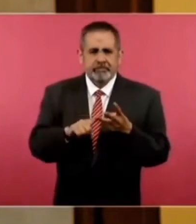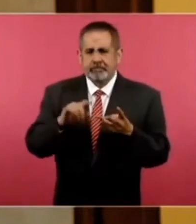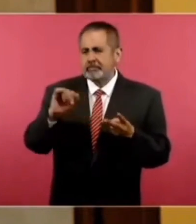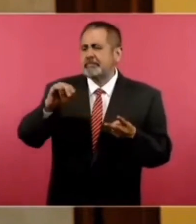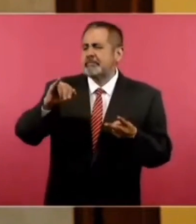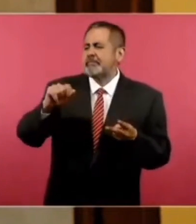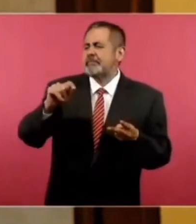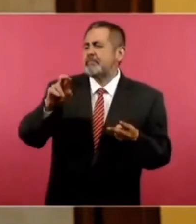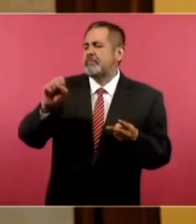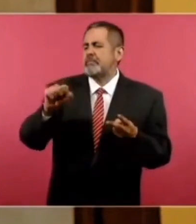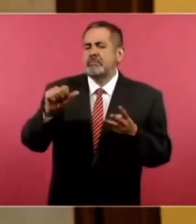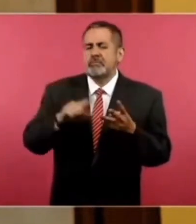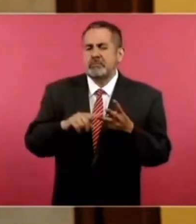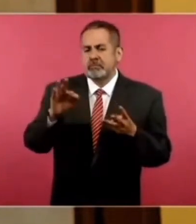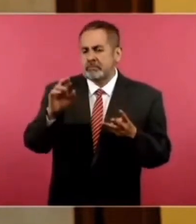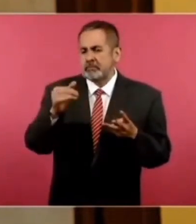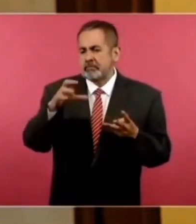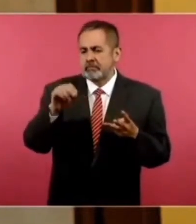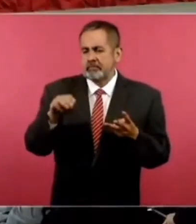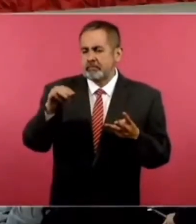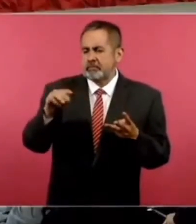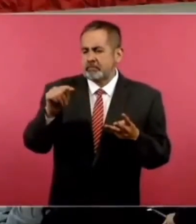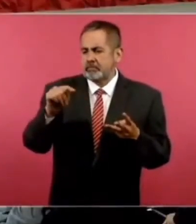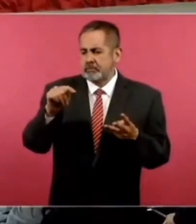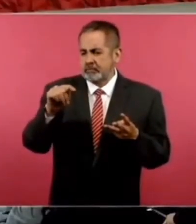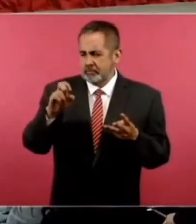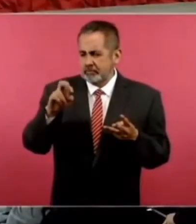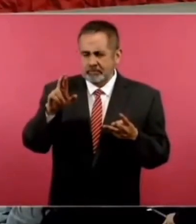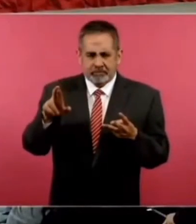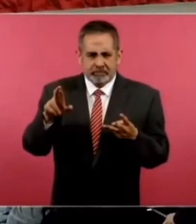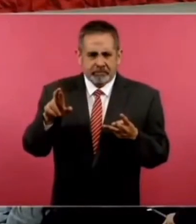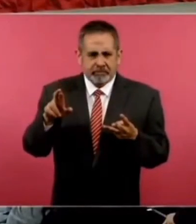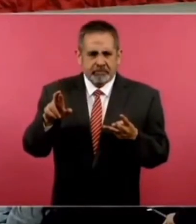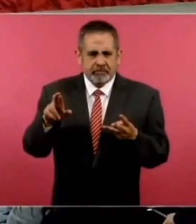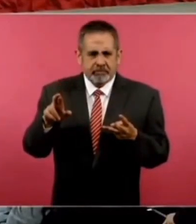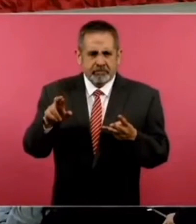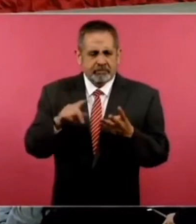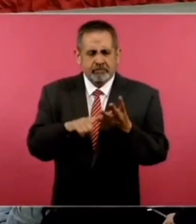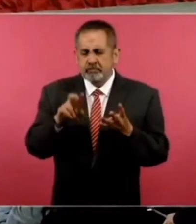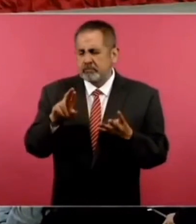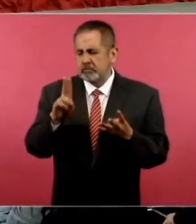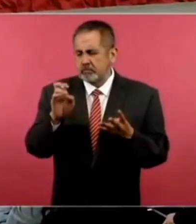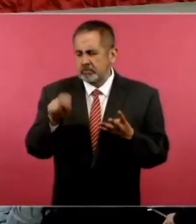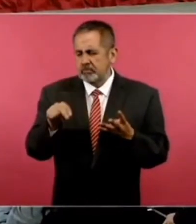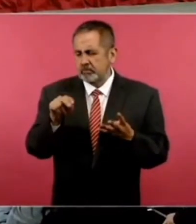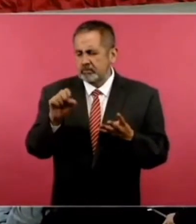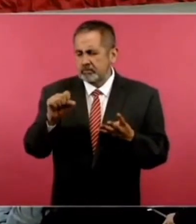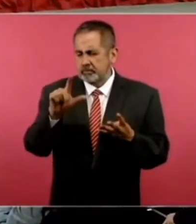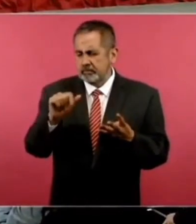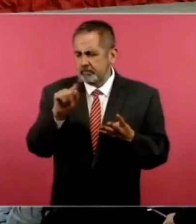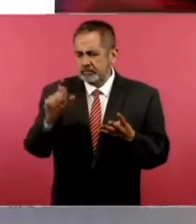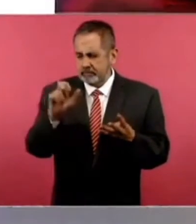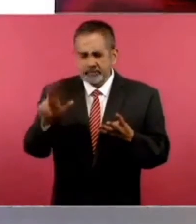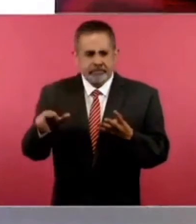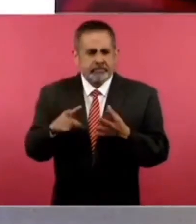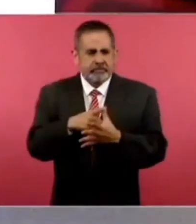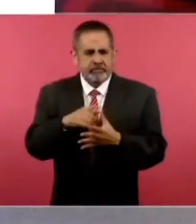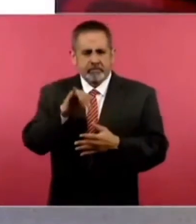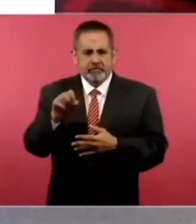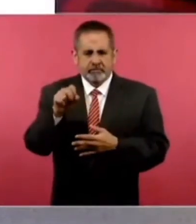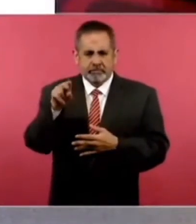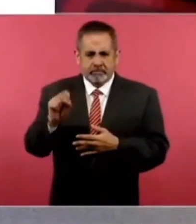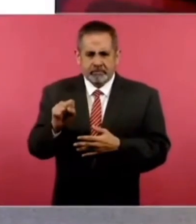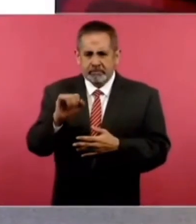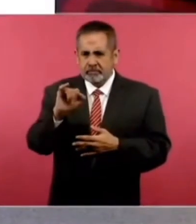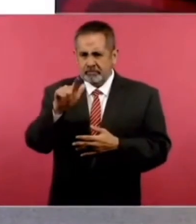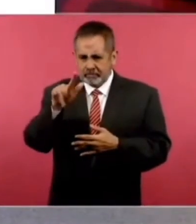Enestrosa, Francisco Monterde, Rubén Salazar Mayín, Jesús